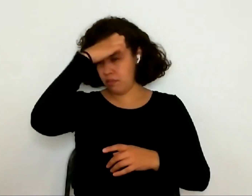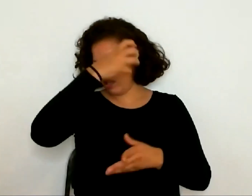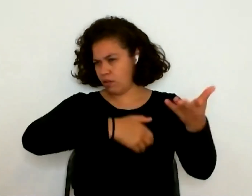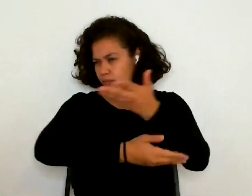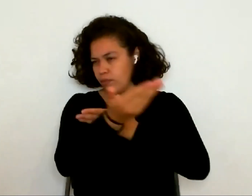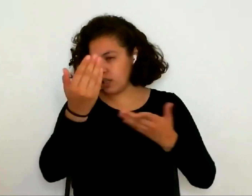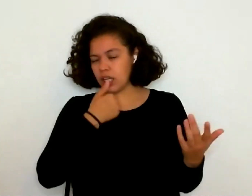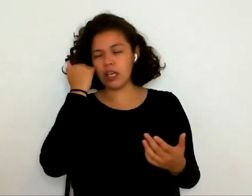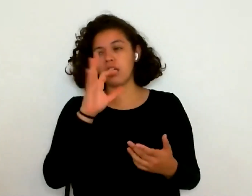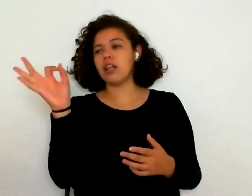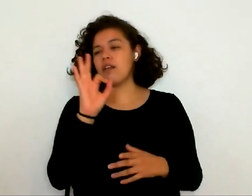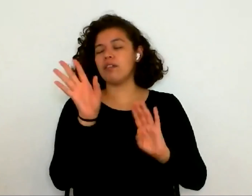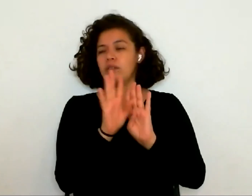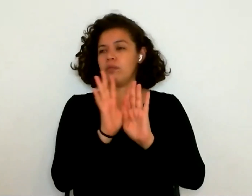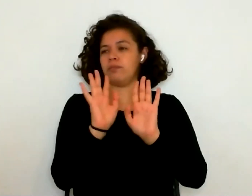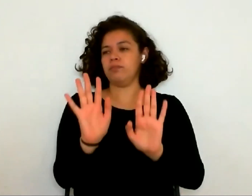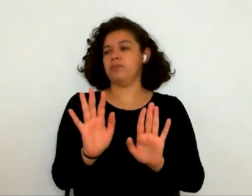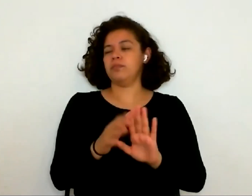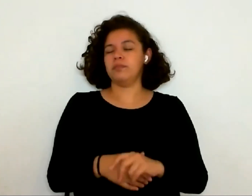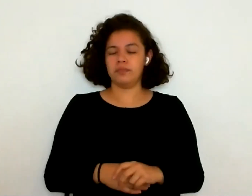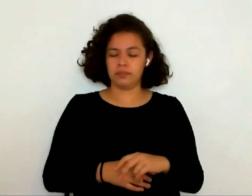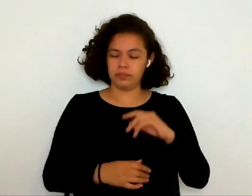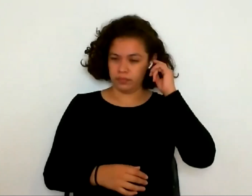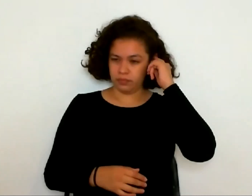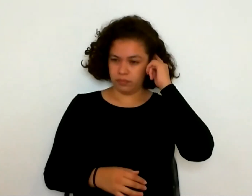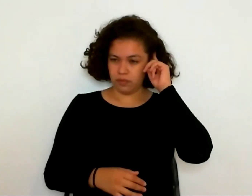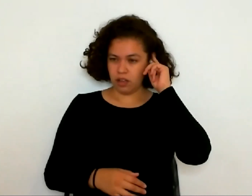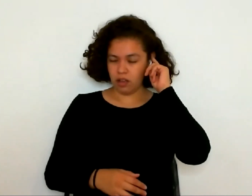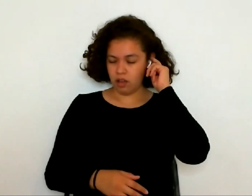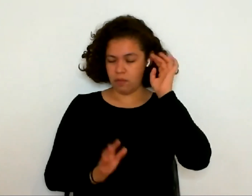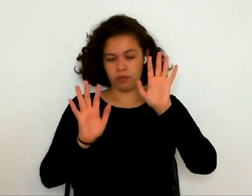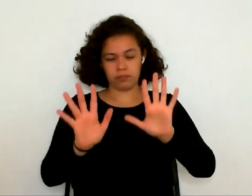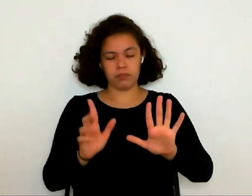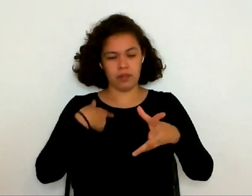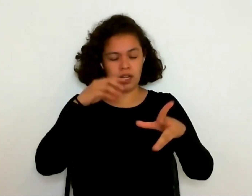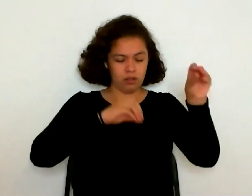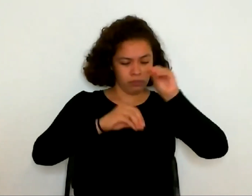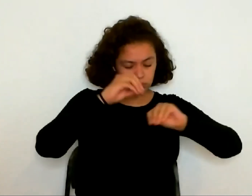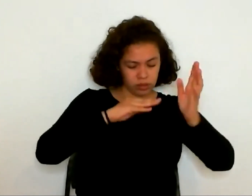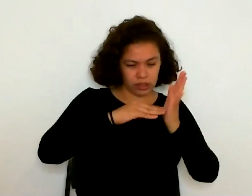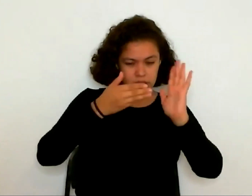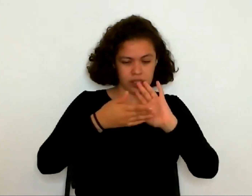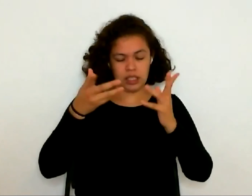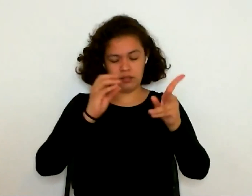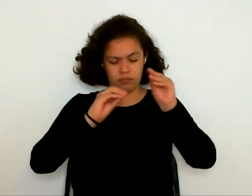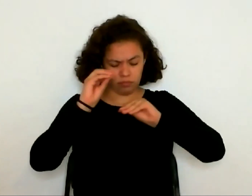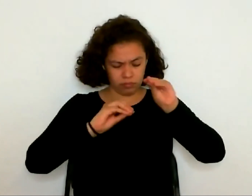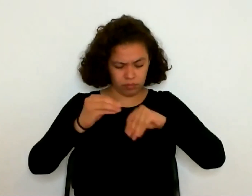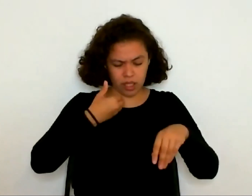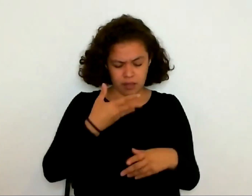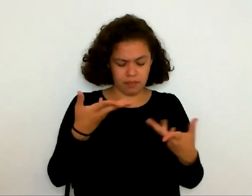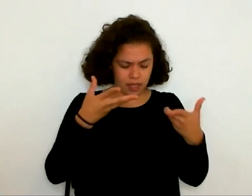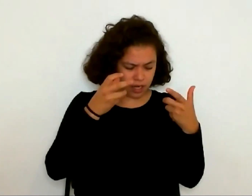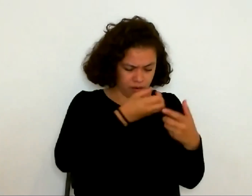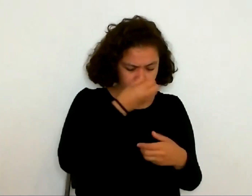poco detenernos, ¿no? Para hacer el diseño de la estrategia, del plan, y luego el plan,